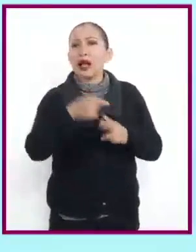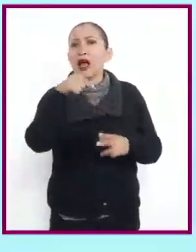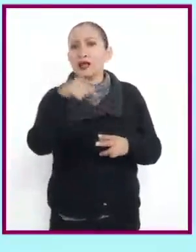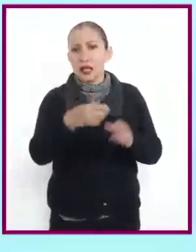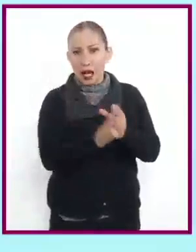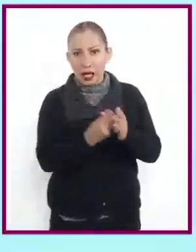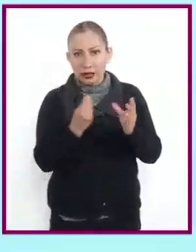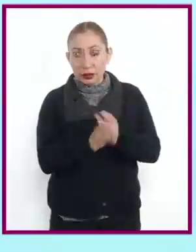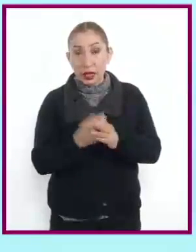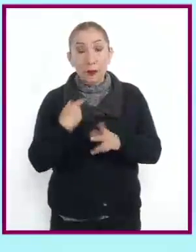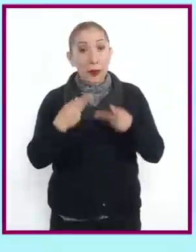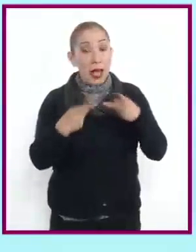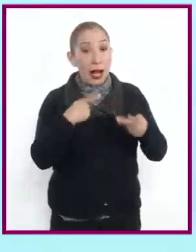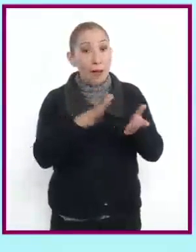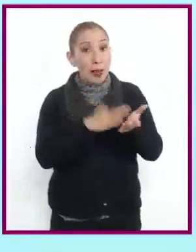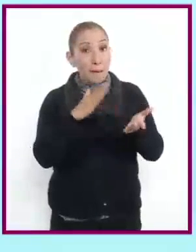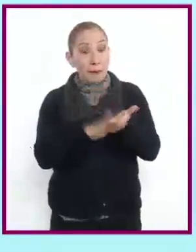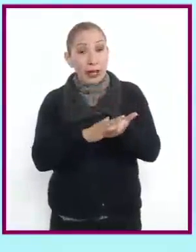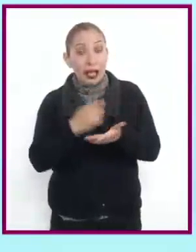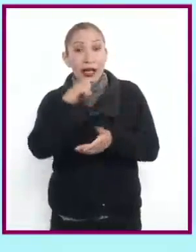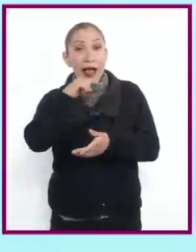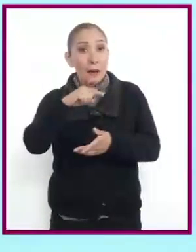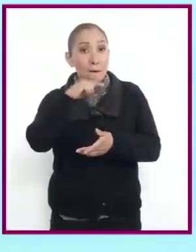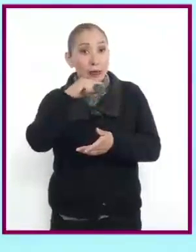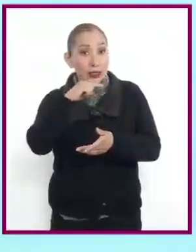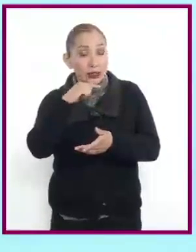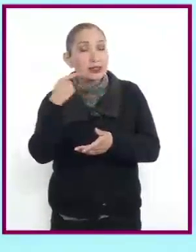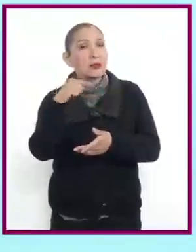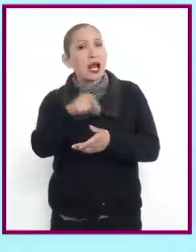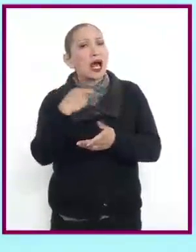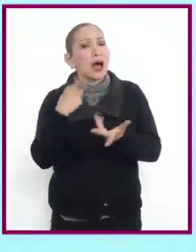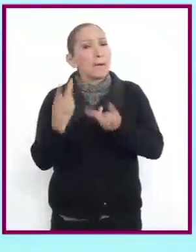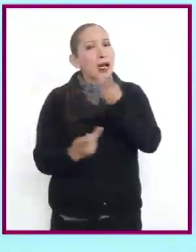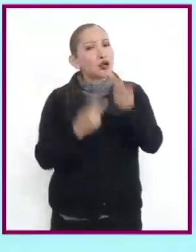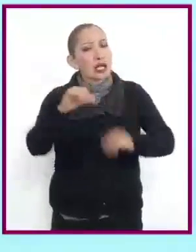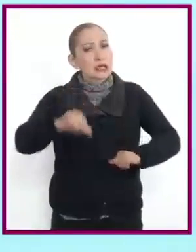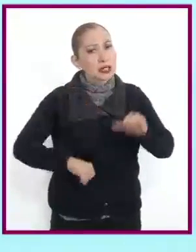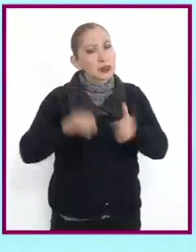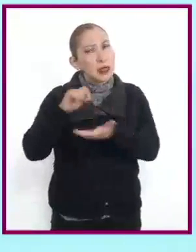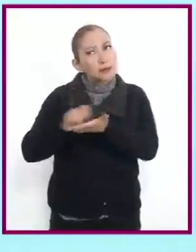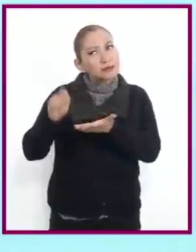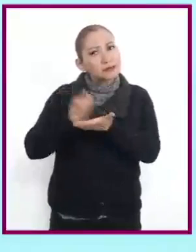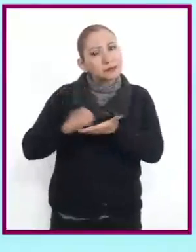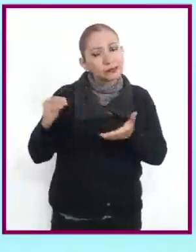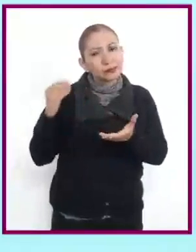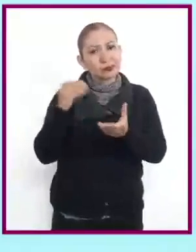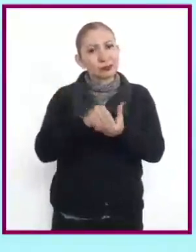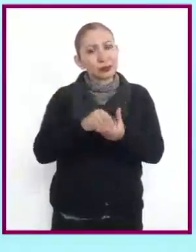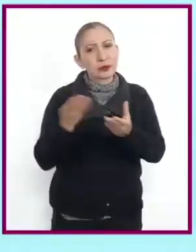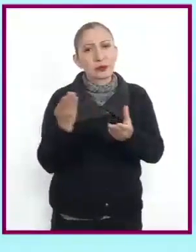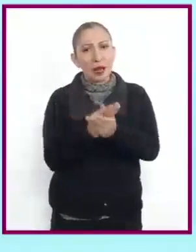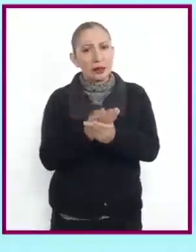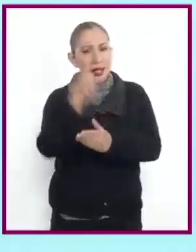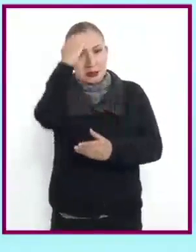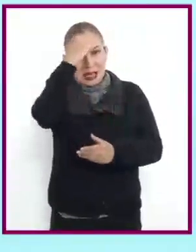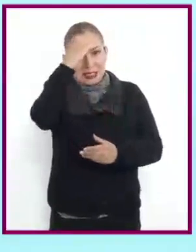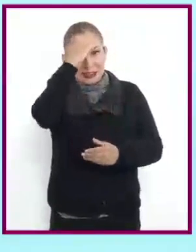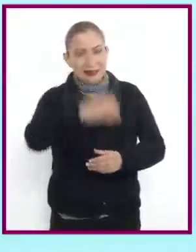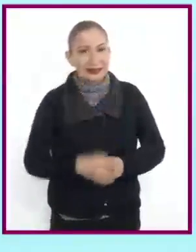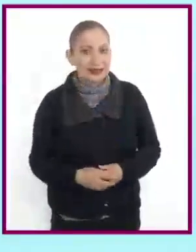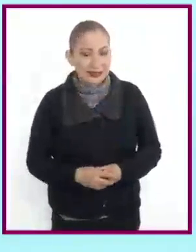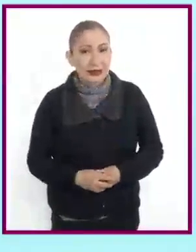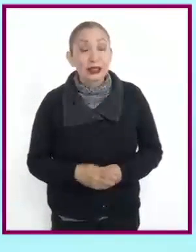Primer Grado, con el tema Retos locales y globales, contaminación por residuos plásticos y